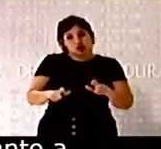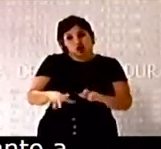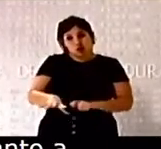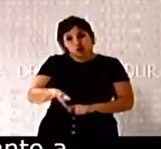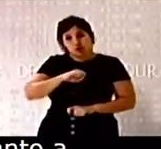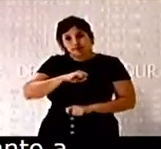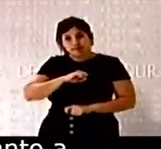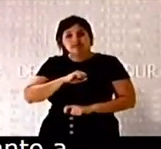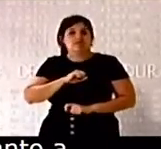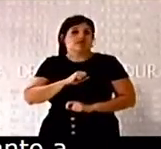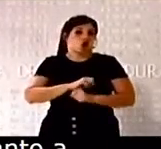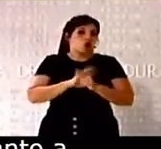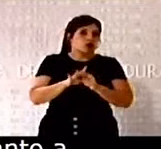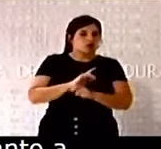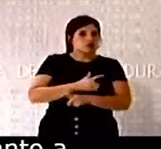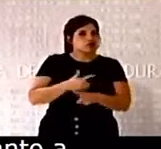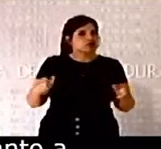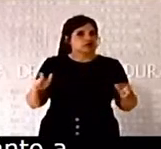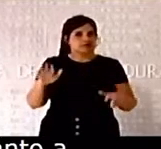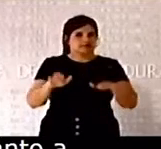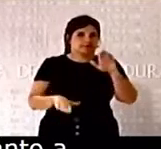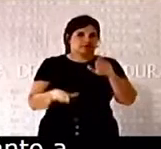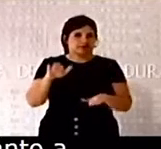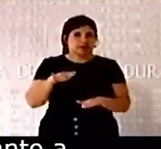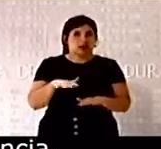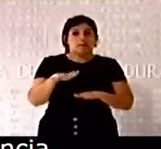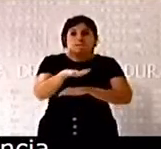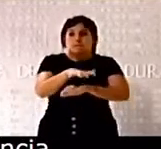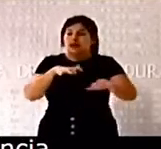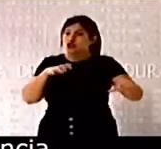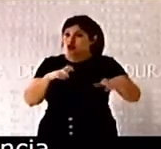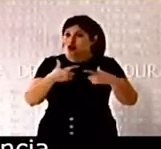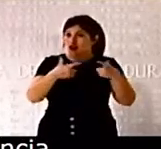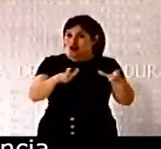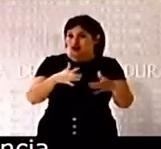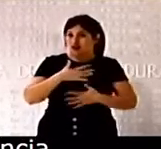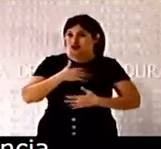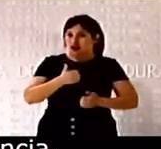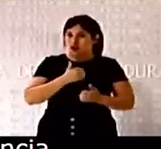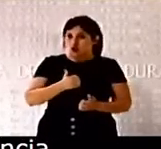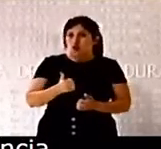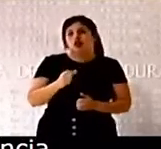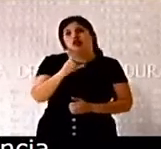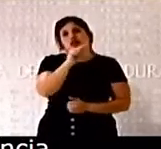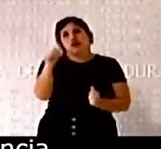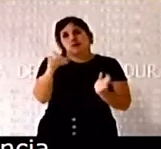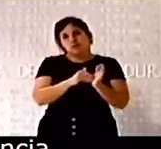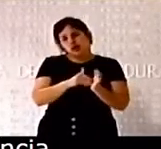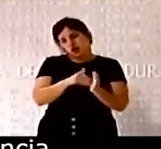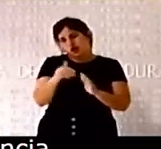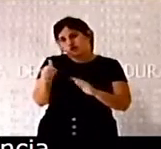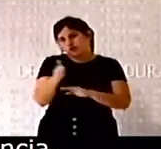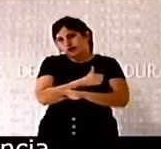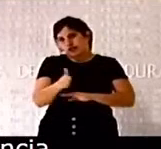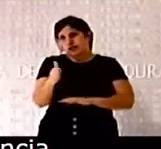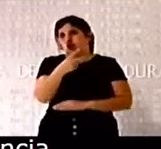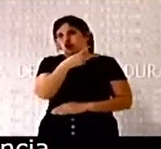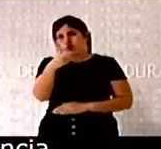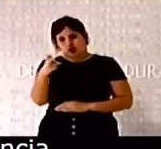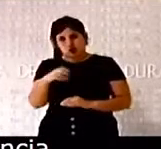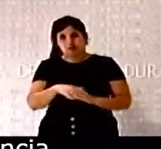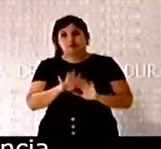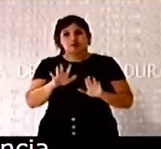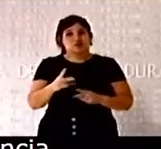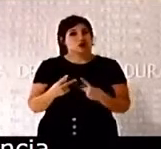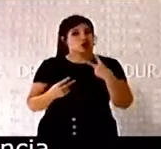La mayoría de las áreas están por debajo de los 100 casos por 100.000 habitantes, la mayoría de las áreas, a excepción de 2 áreas de